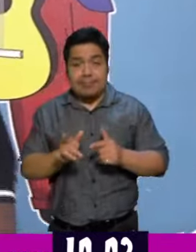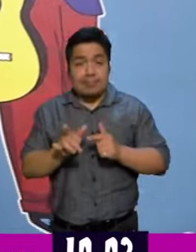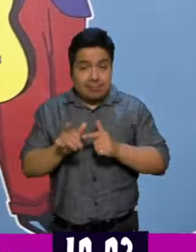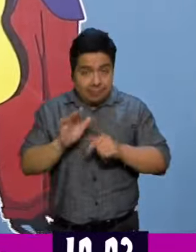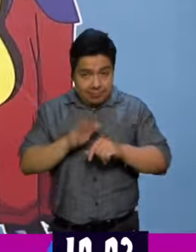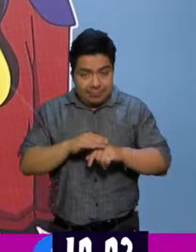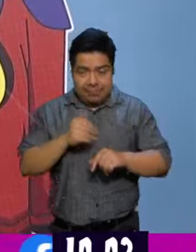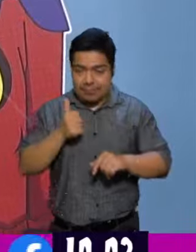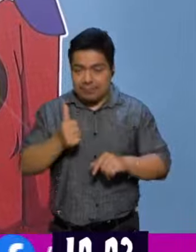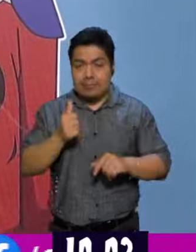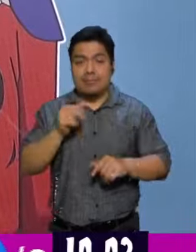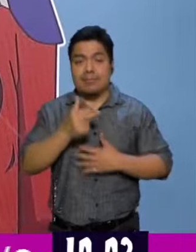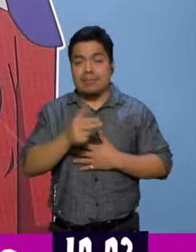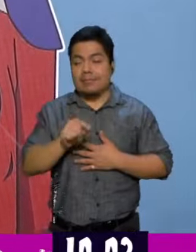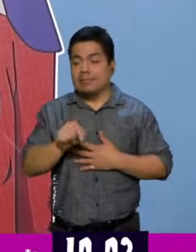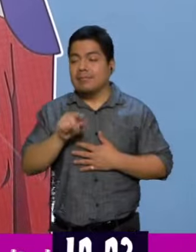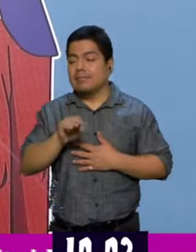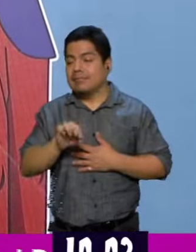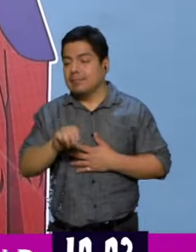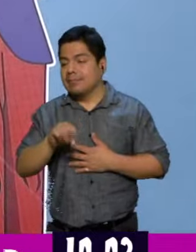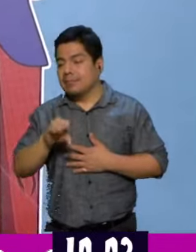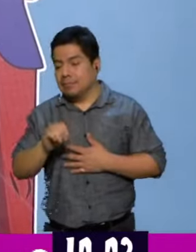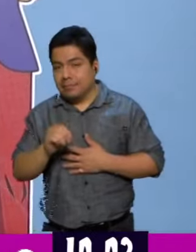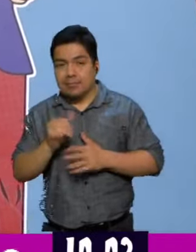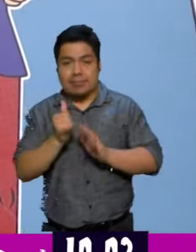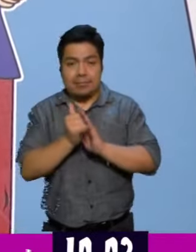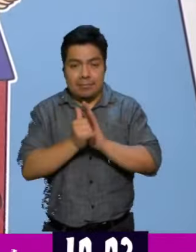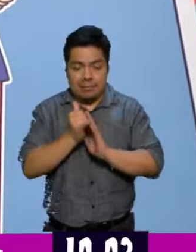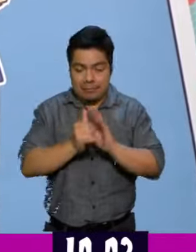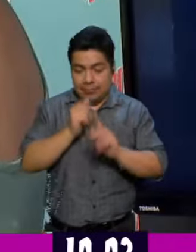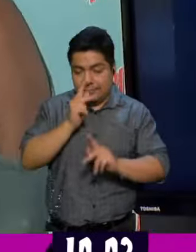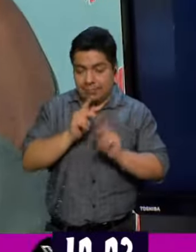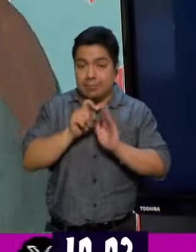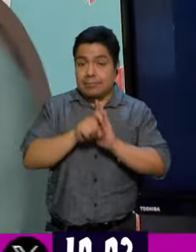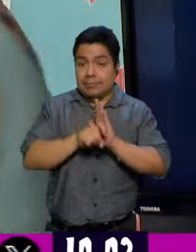favor, en Hugo.Ferruzzo, YouTube, TikTok e Instagram, también Facebook.